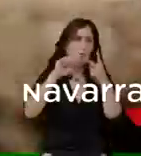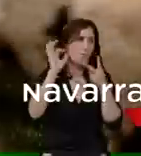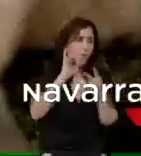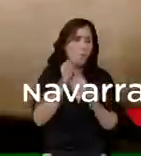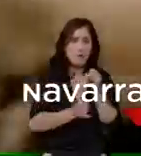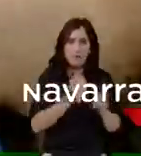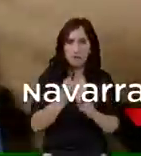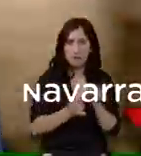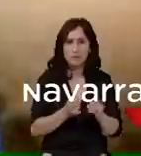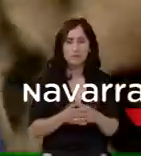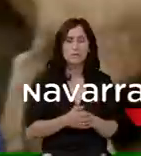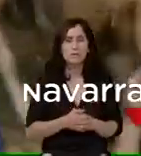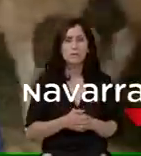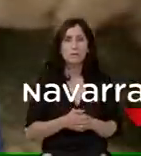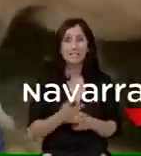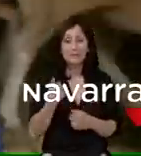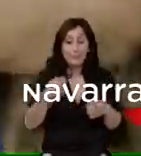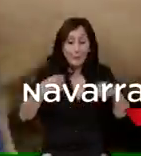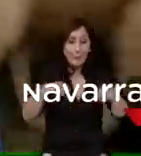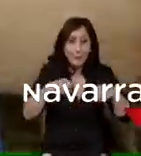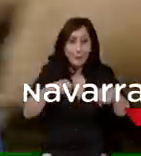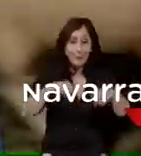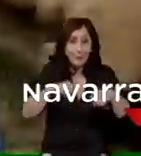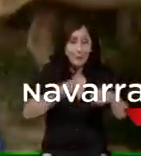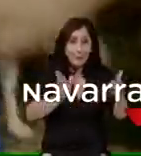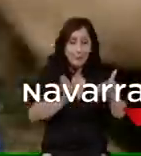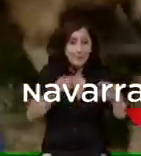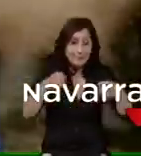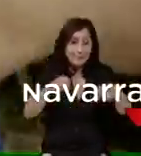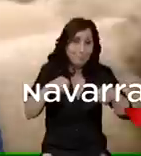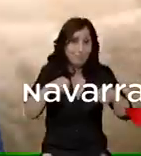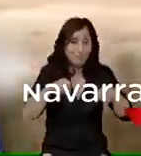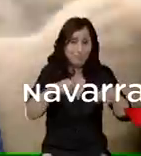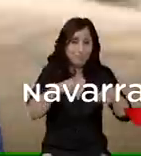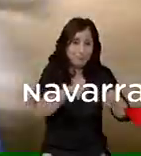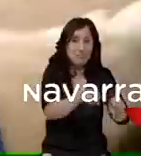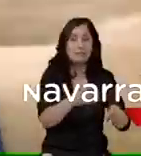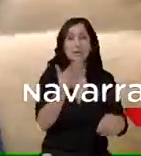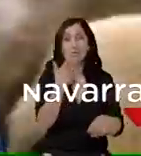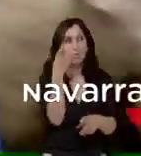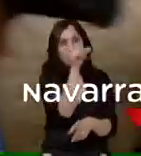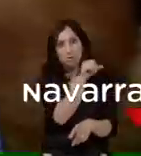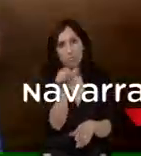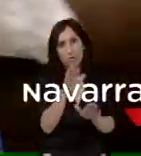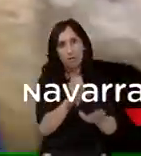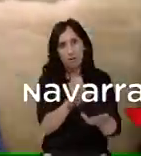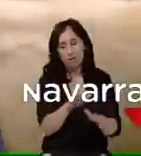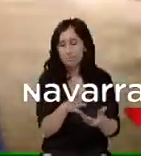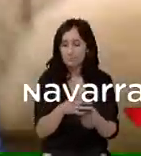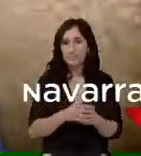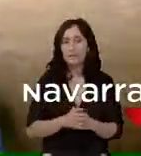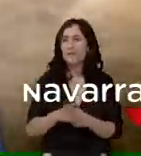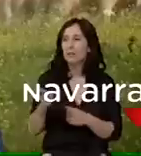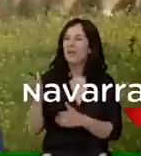Yo fui de los primeros que tuviera una motico chiquitica y venía, si no tenías que venir aquí, para toda semana. A veces lo